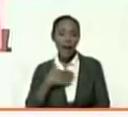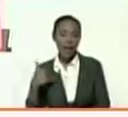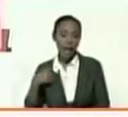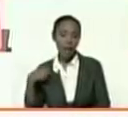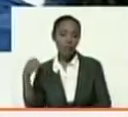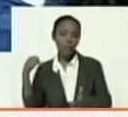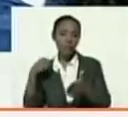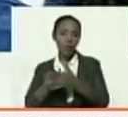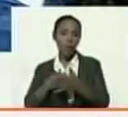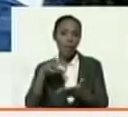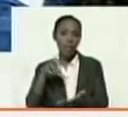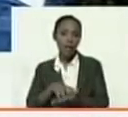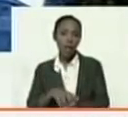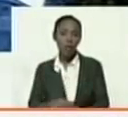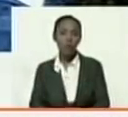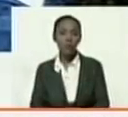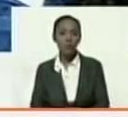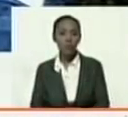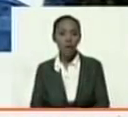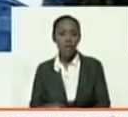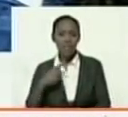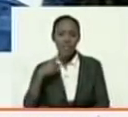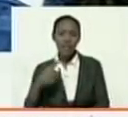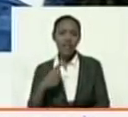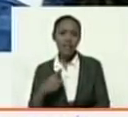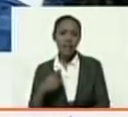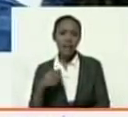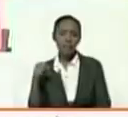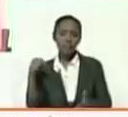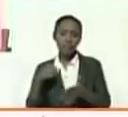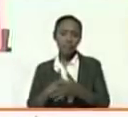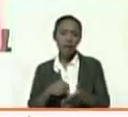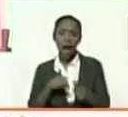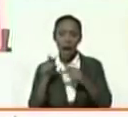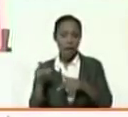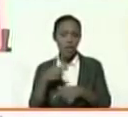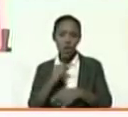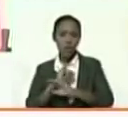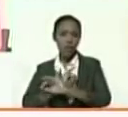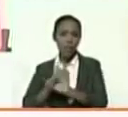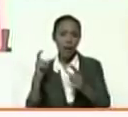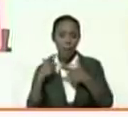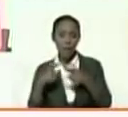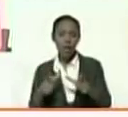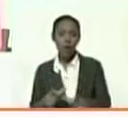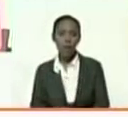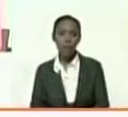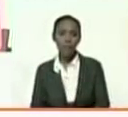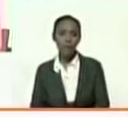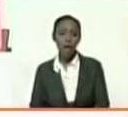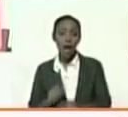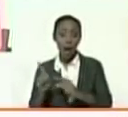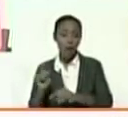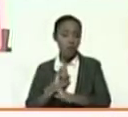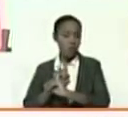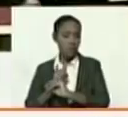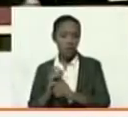con un golpe de Estado, o dicen que tumbaron, ahí no terminó la película. Ahí no terminó la